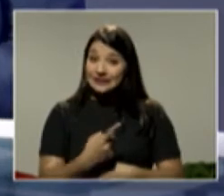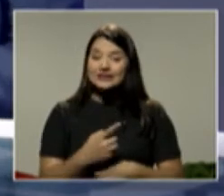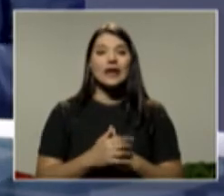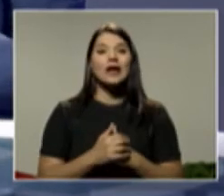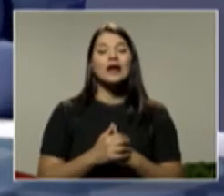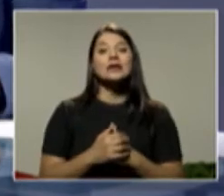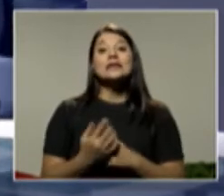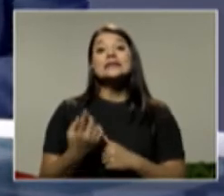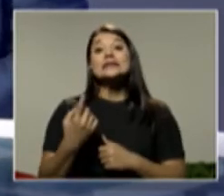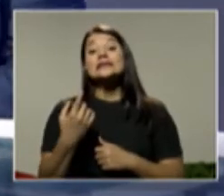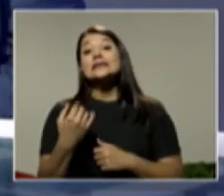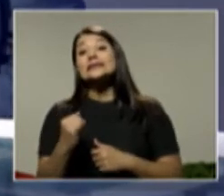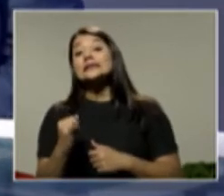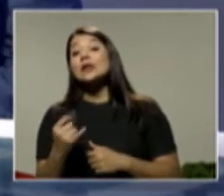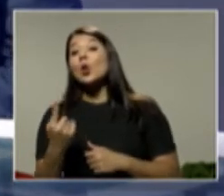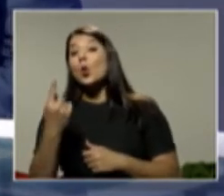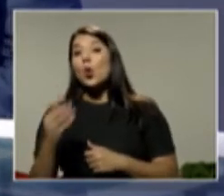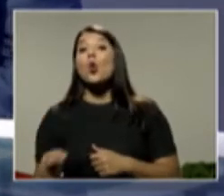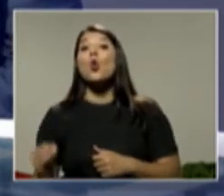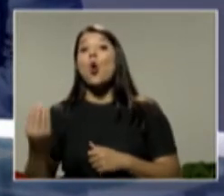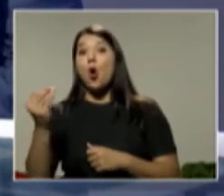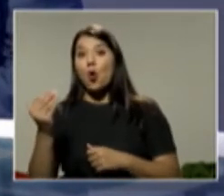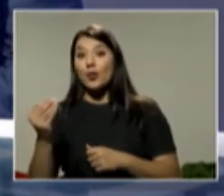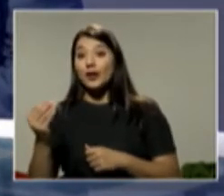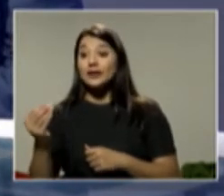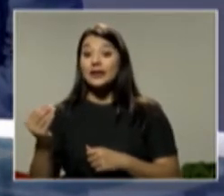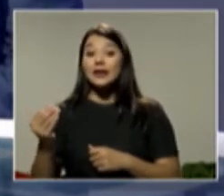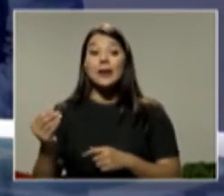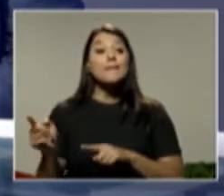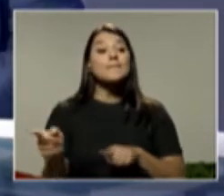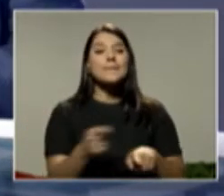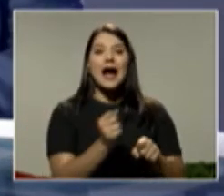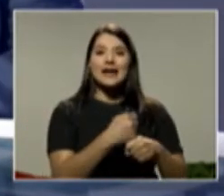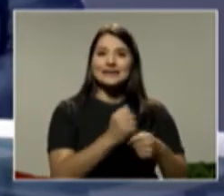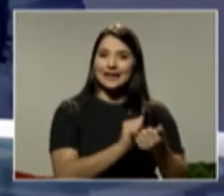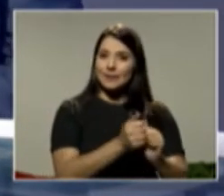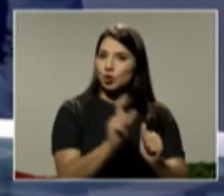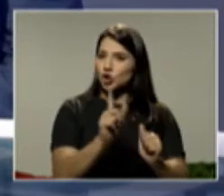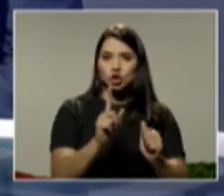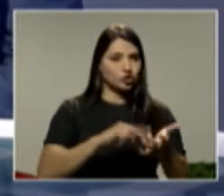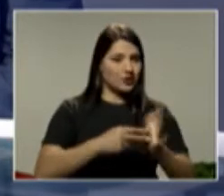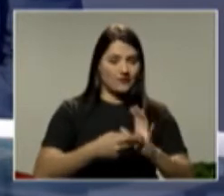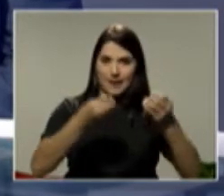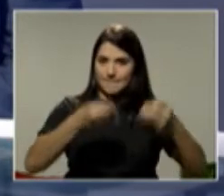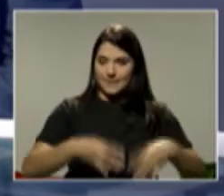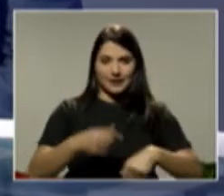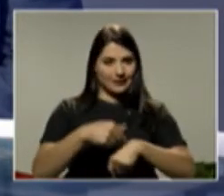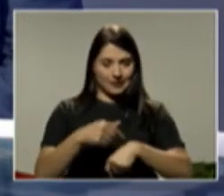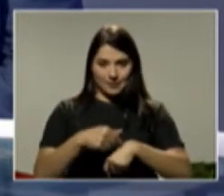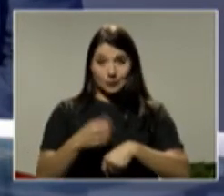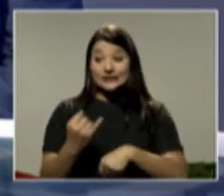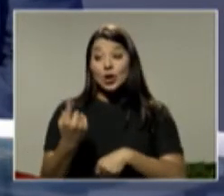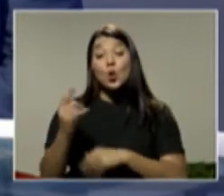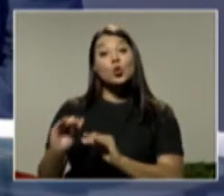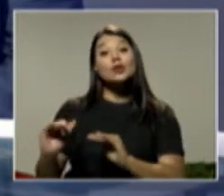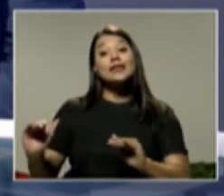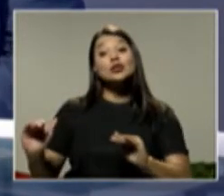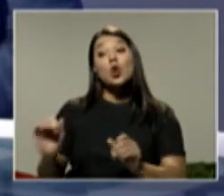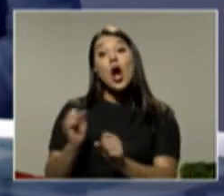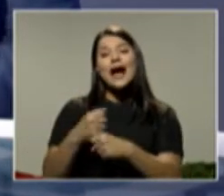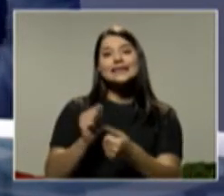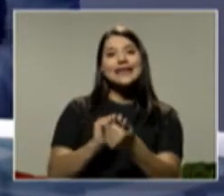un niño, el llevar a un joven a hacer deporte no es gastar el tiempo. El llevar a un niño al deporte